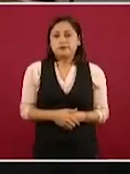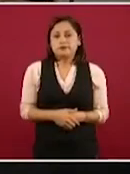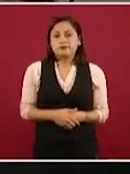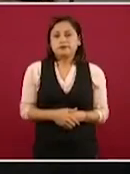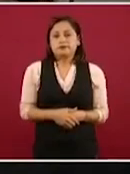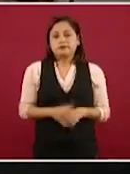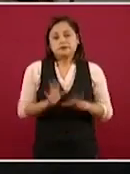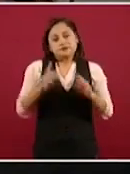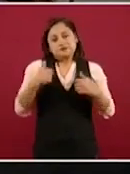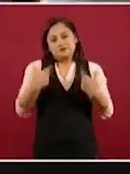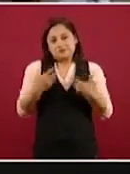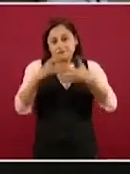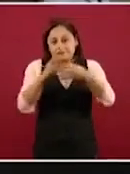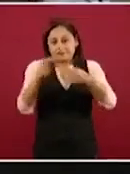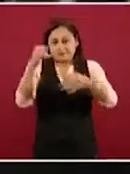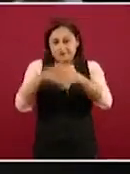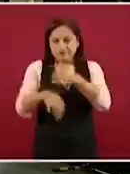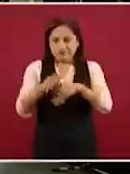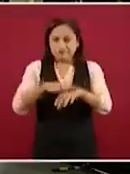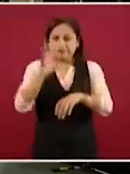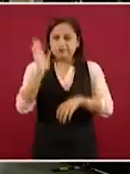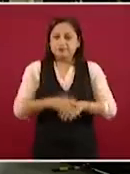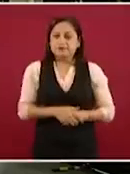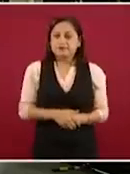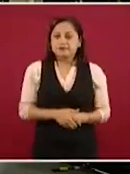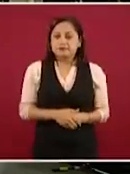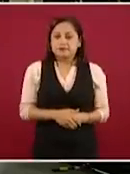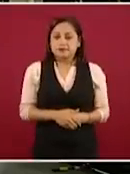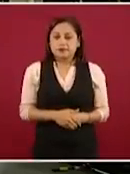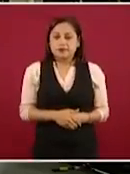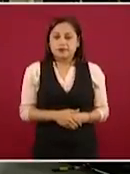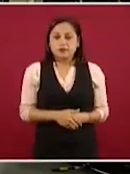complemento. Y ahora sí, abrimos, si les parece.